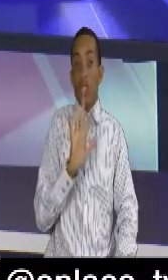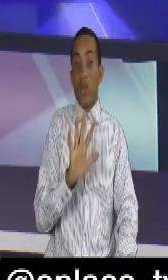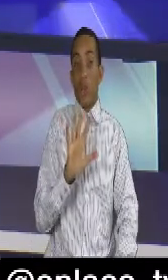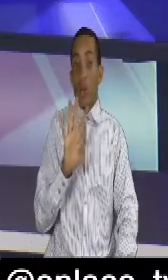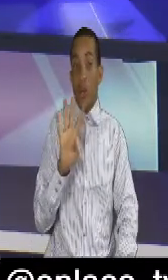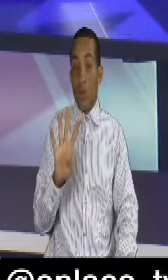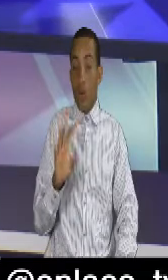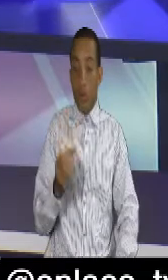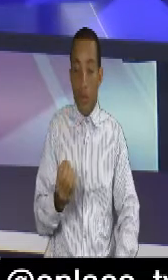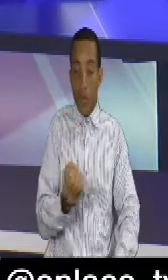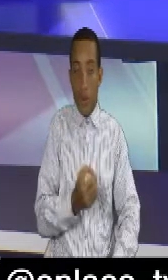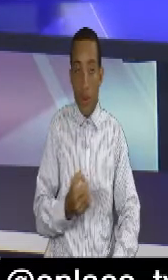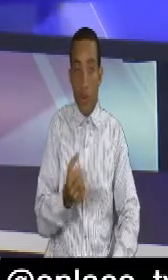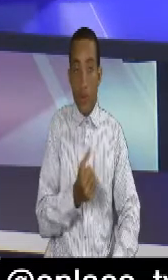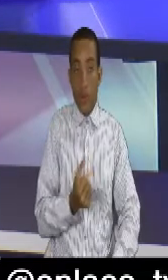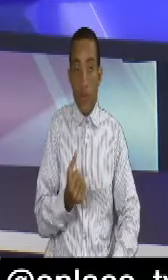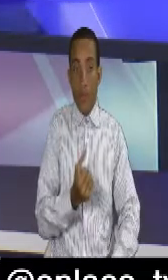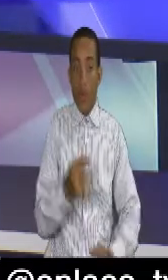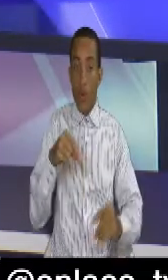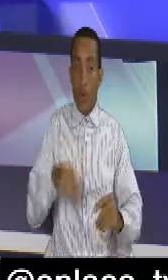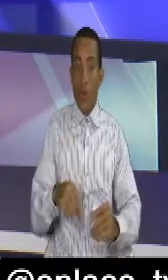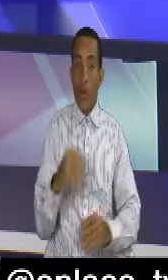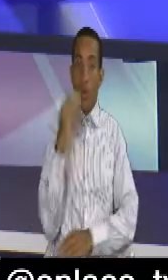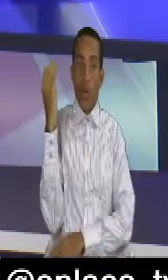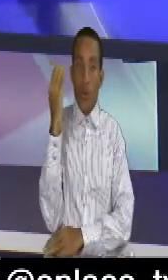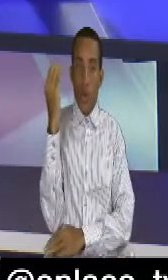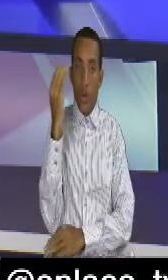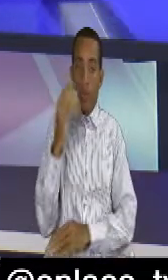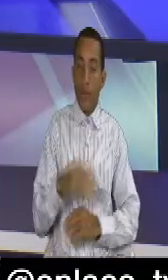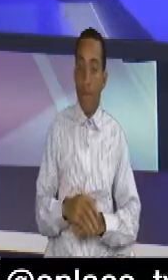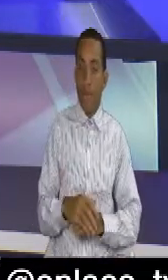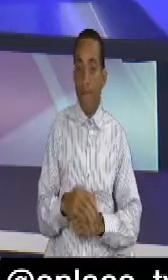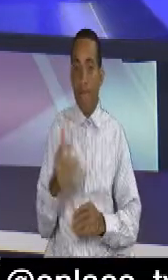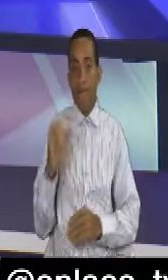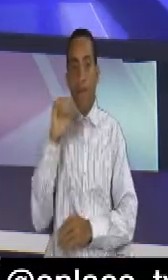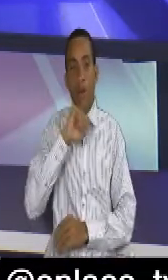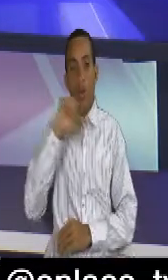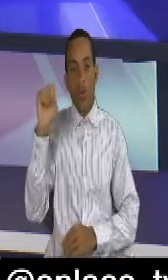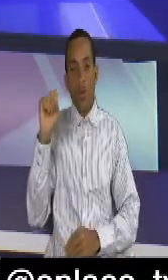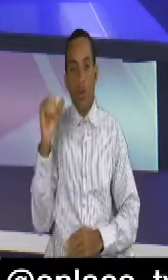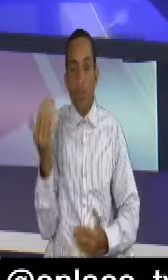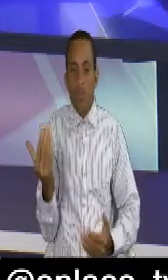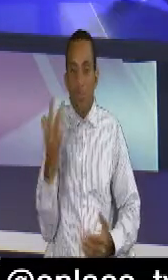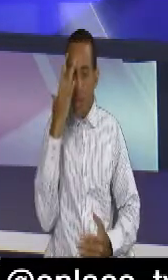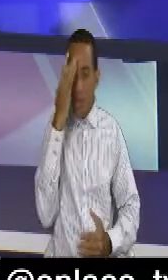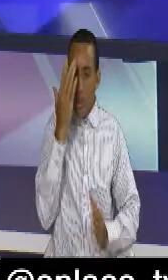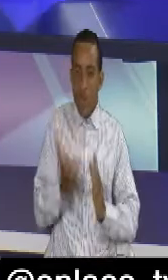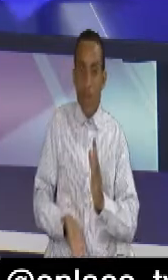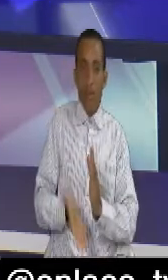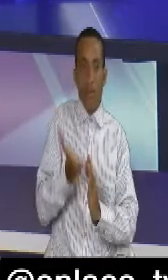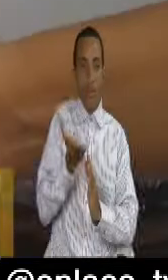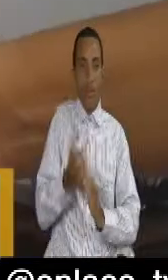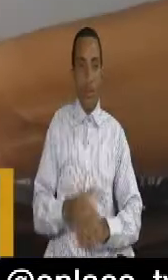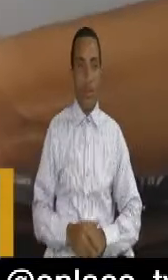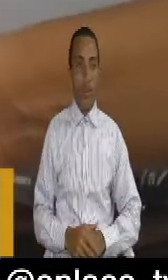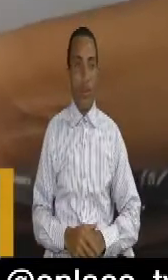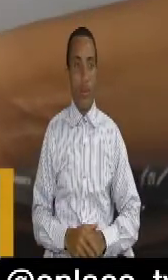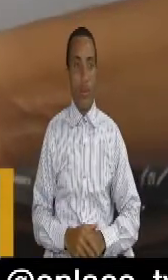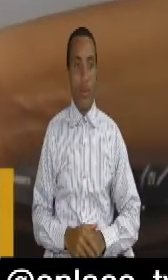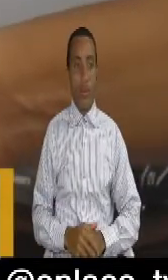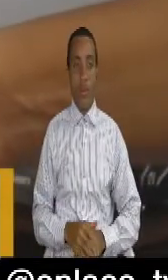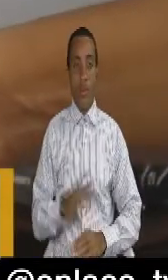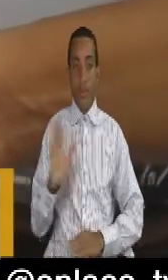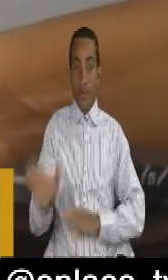Colombia. Enlace Noticias indagó con Fendis Petróleo Seccional sobre el porqué de esta alza. El Ministerio de